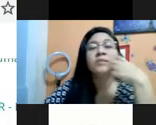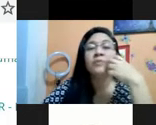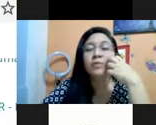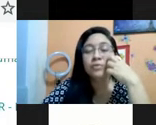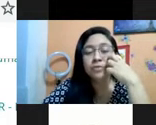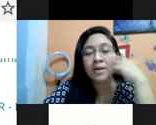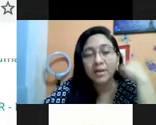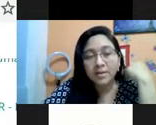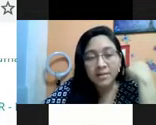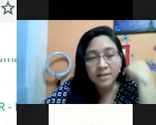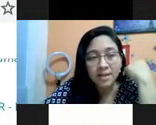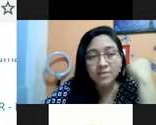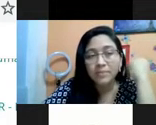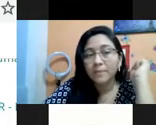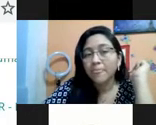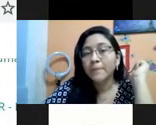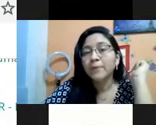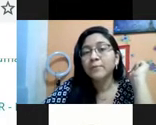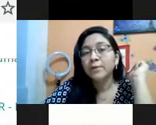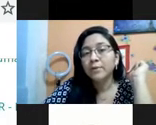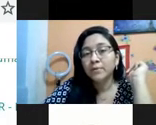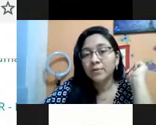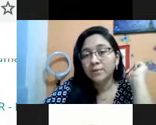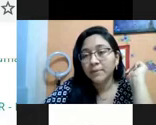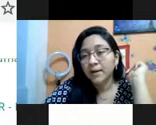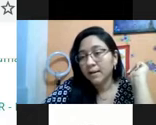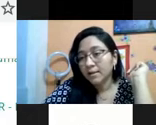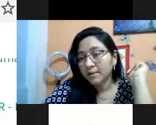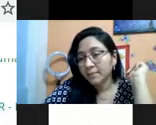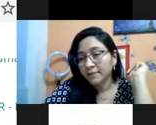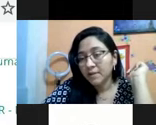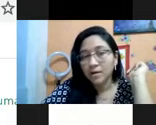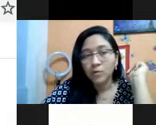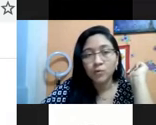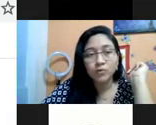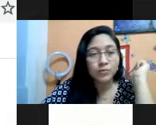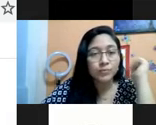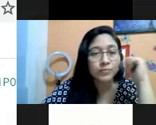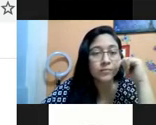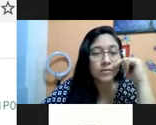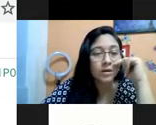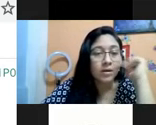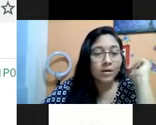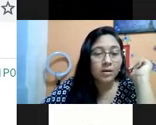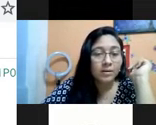bueno, aquí fue cuando yo ya hice la edición. Pero, por ejemplo, va a la pestaña recursos.